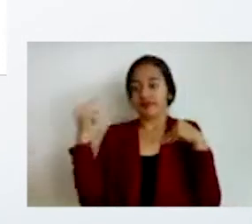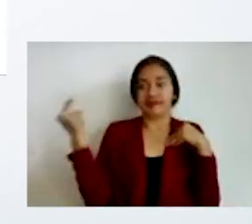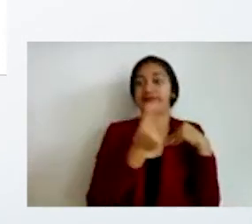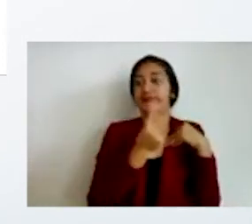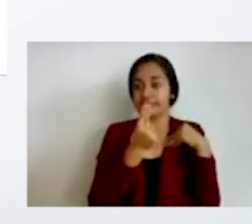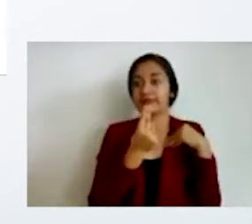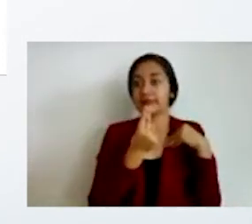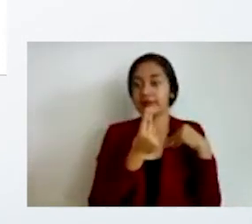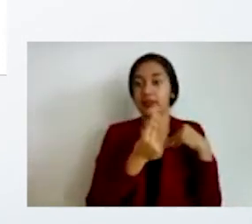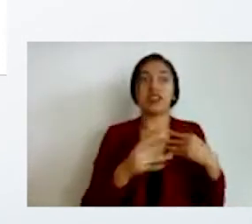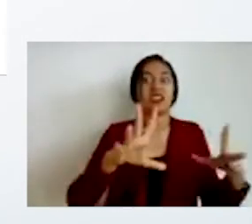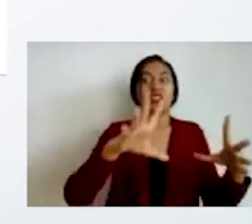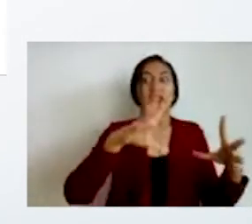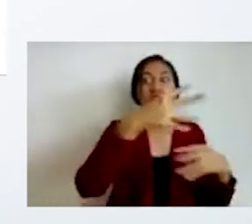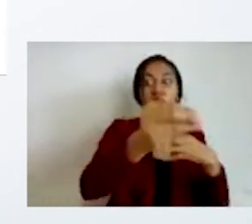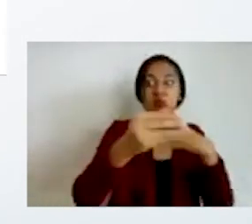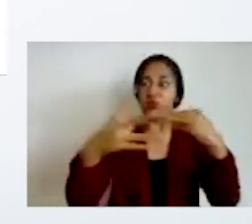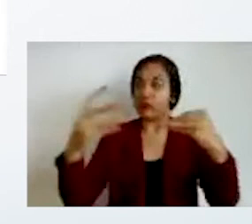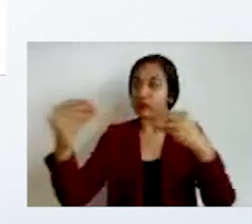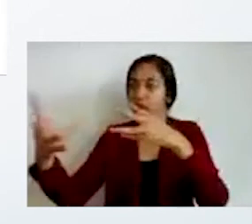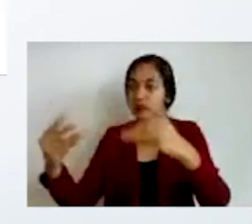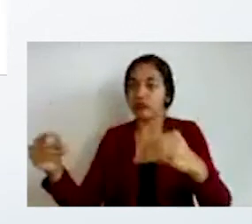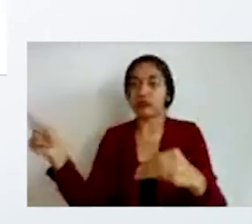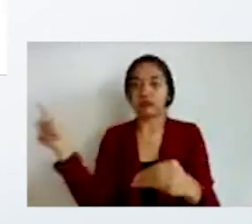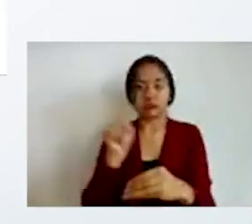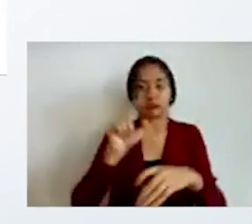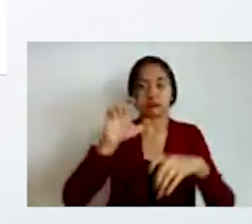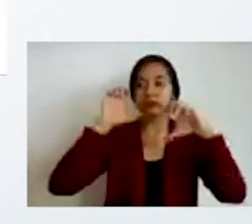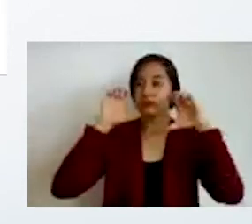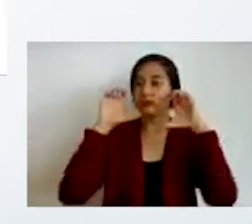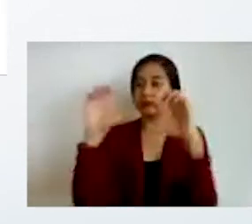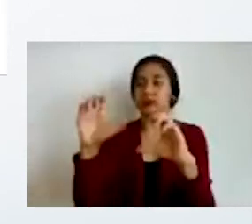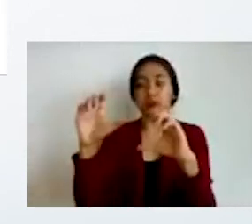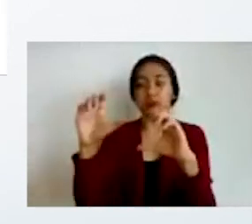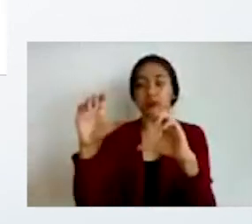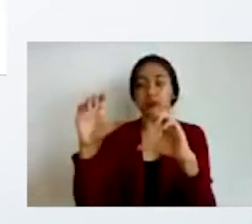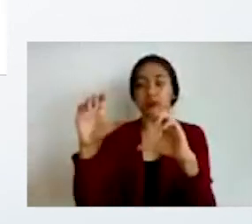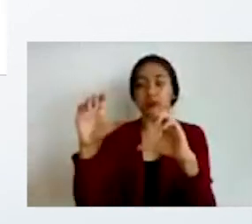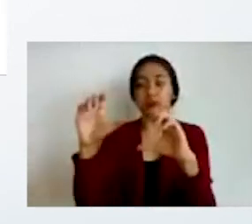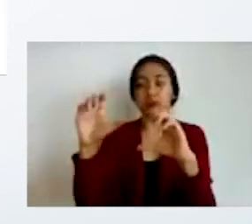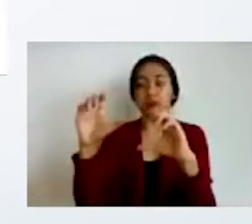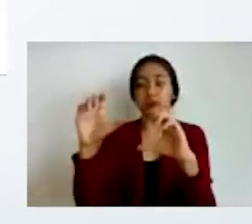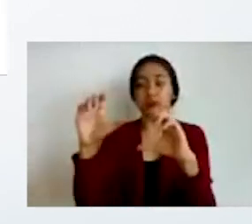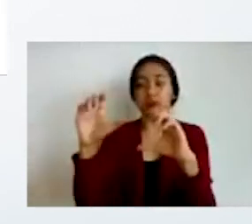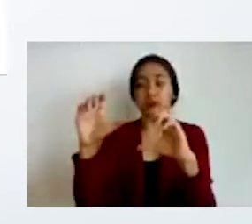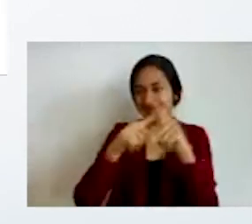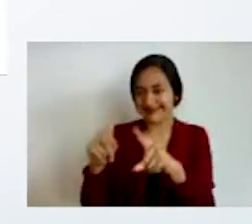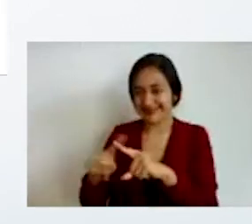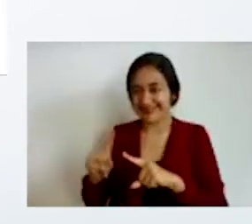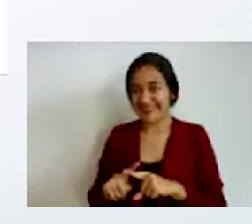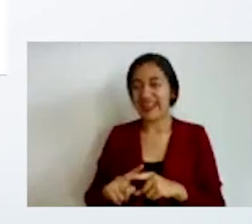estar contagiando a los demás a través de los objetos que tocamos. Como ven ustedes, aquí tenemos una curva